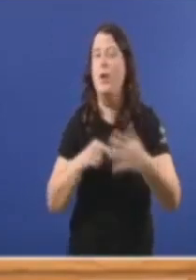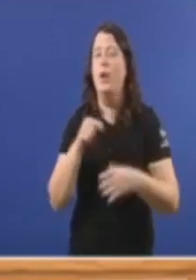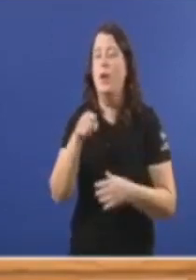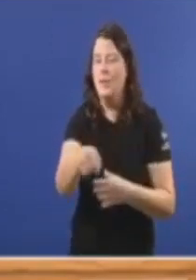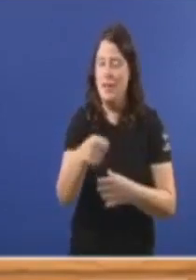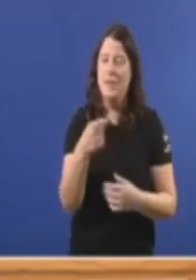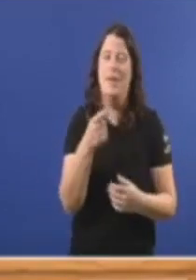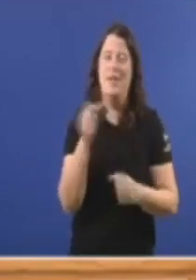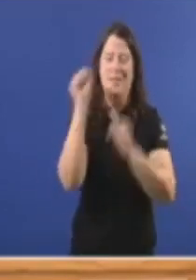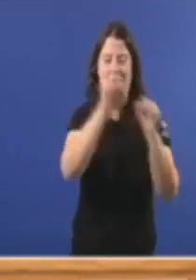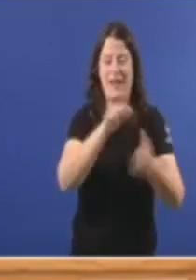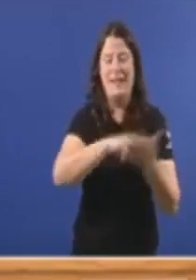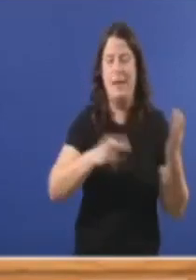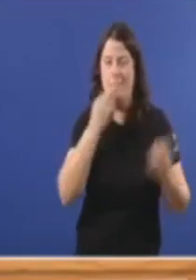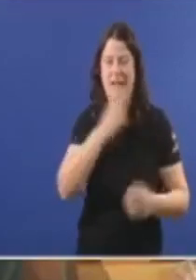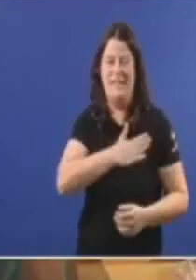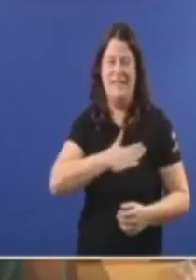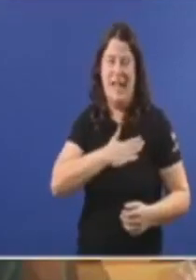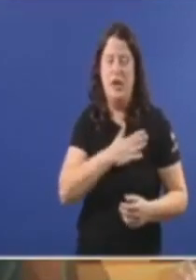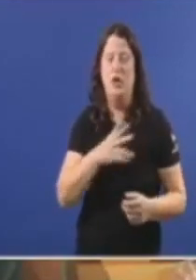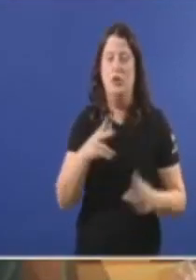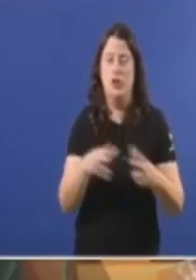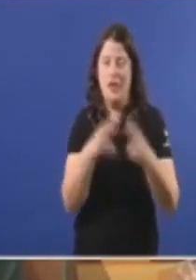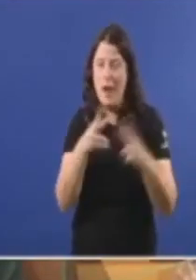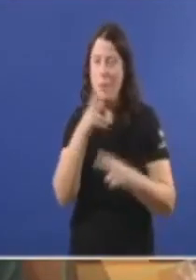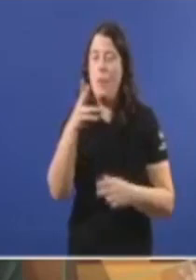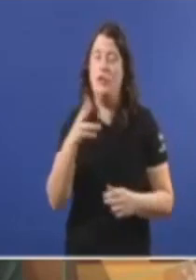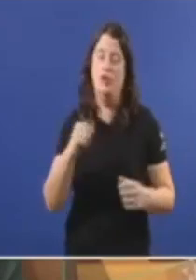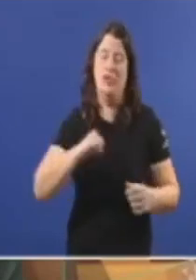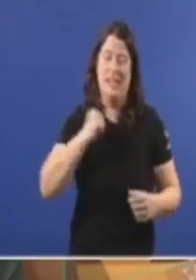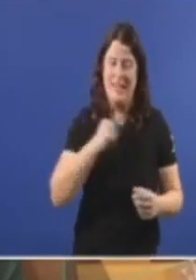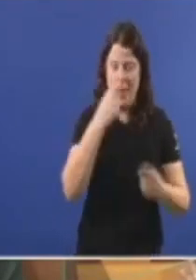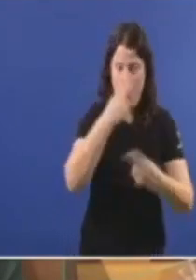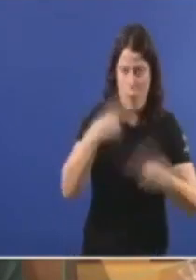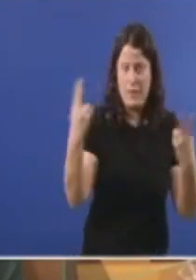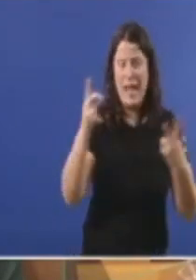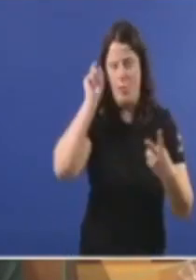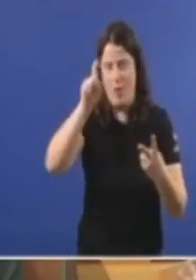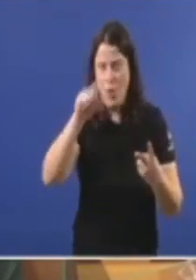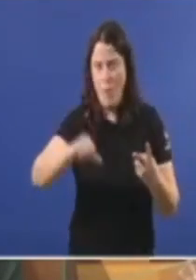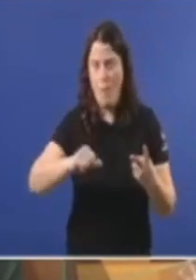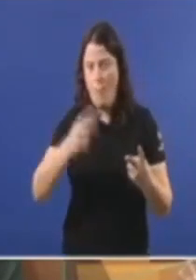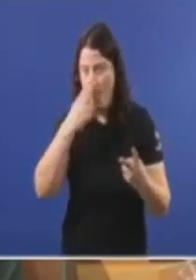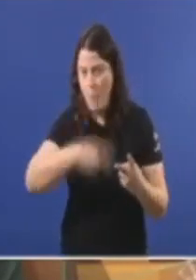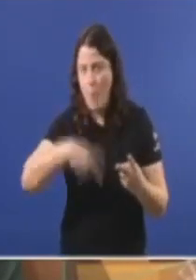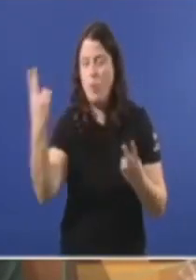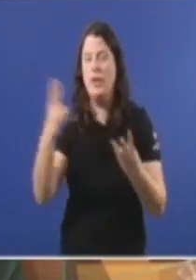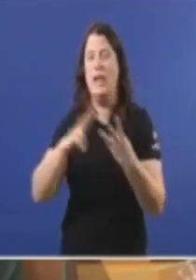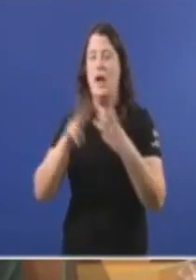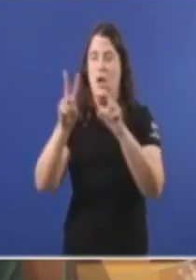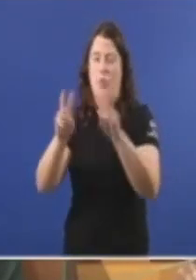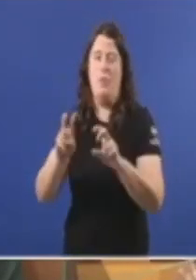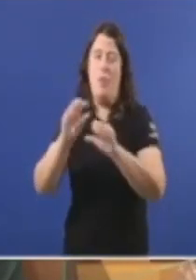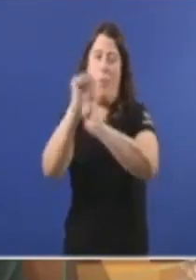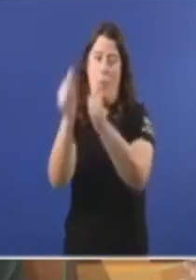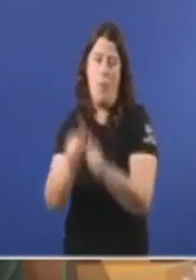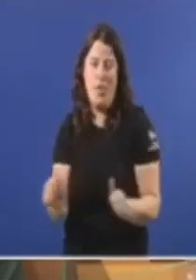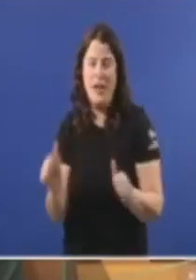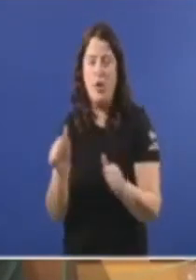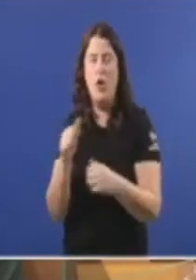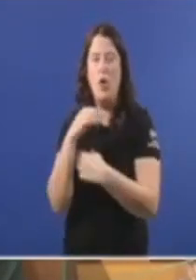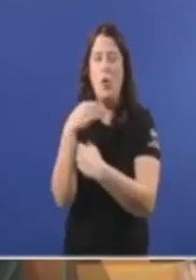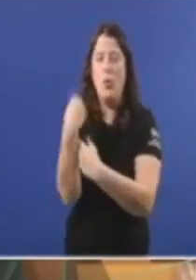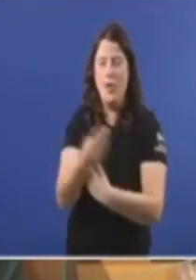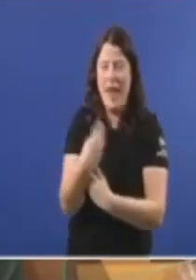benestar social. E, para iso, sanidade pública, educación pública, un novo modelo de coidados e a defensa